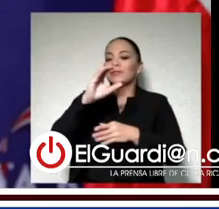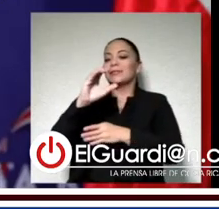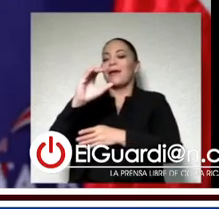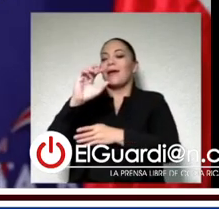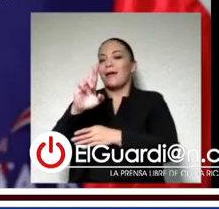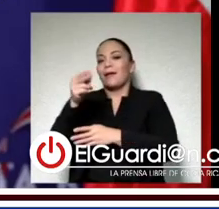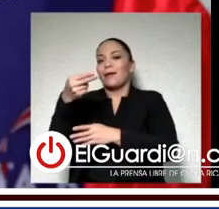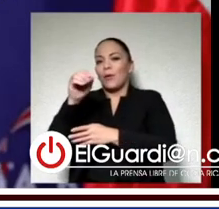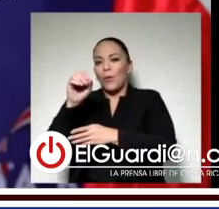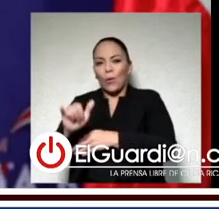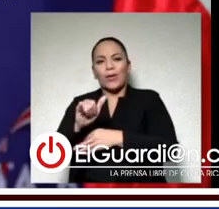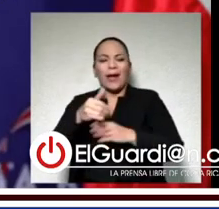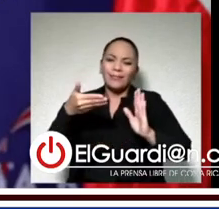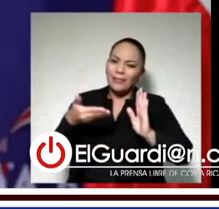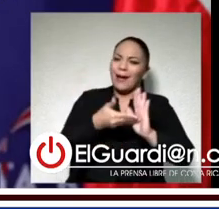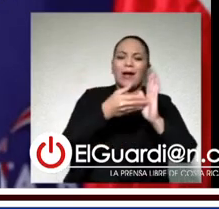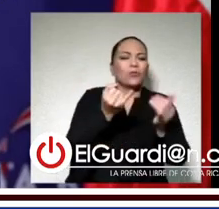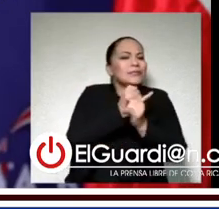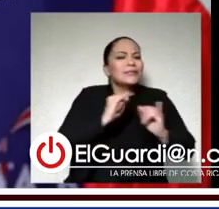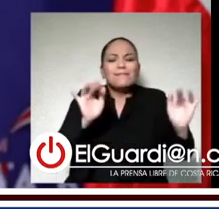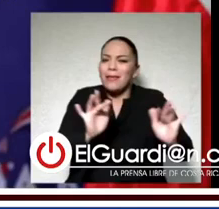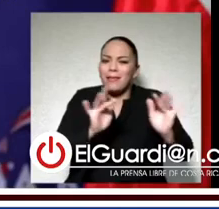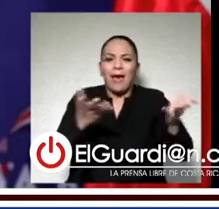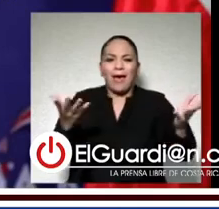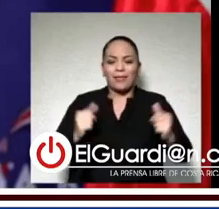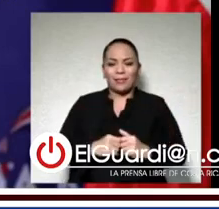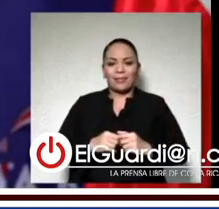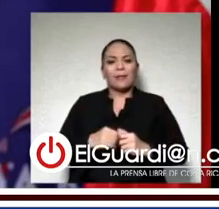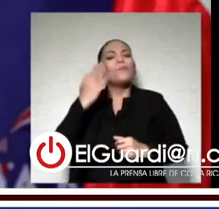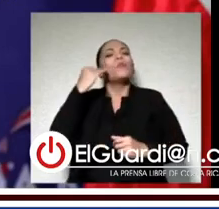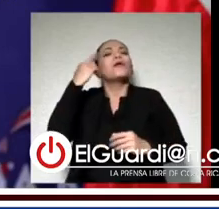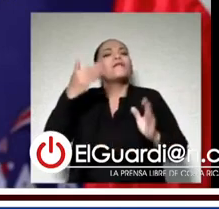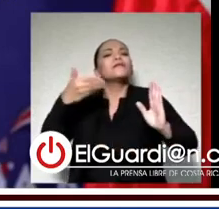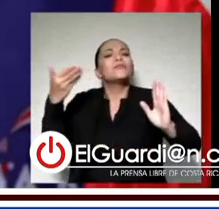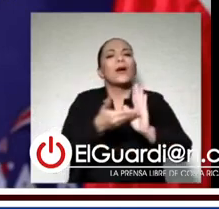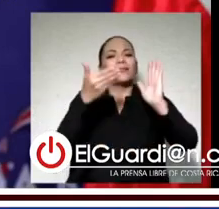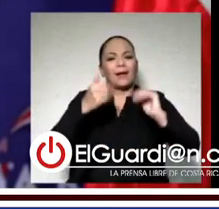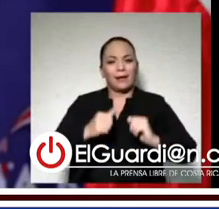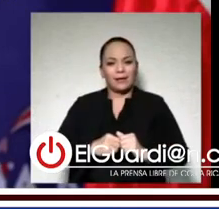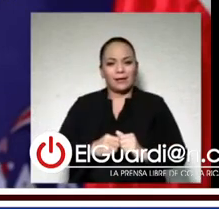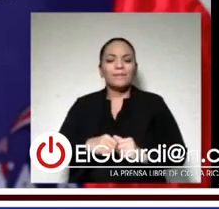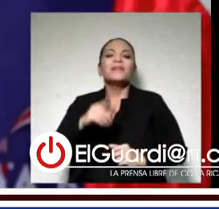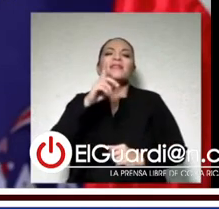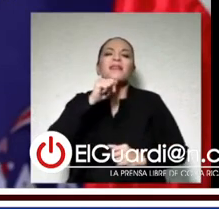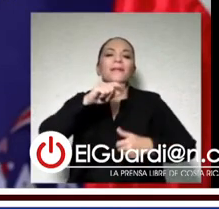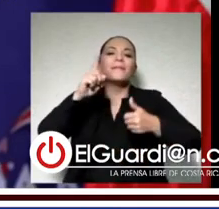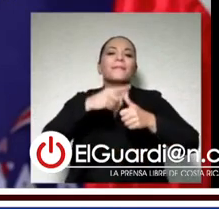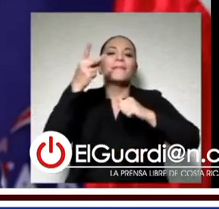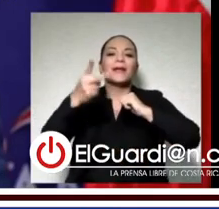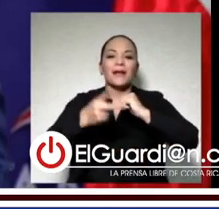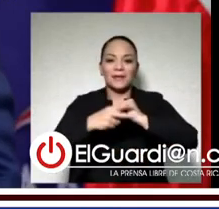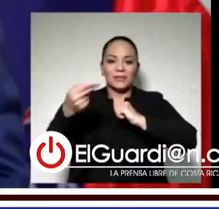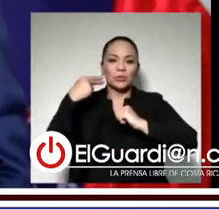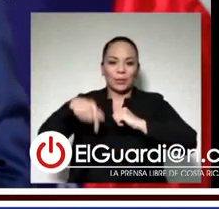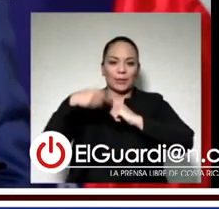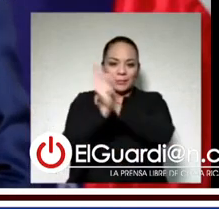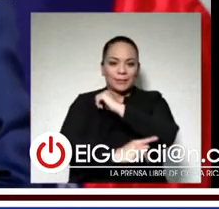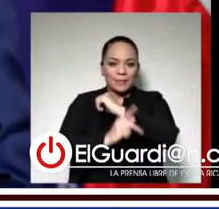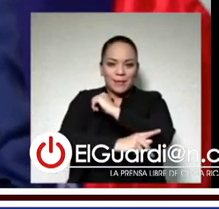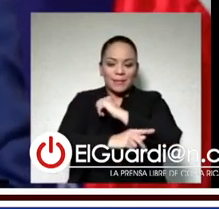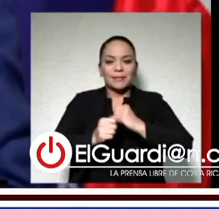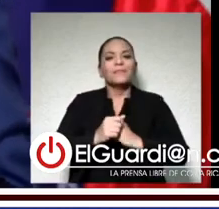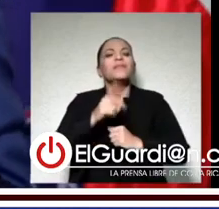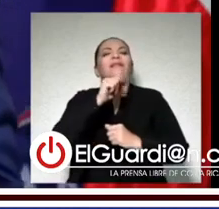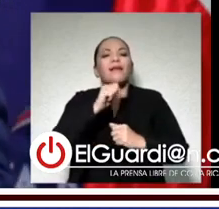Sin piedad. ¿Y por qué la atacan? ¿Quién homologó por primera vez en la historia de este país